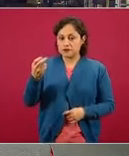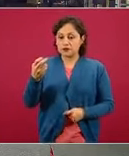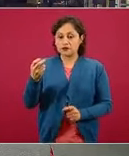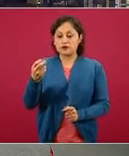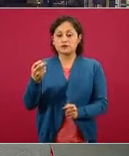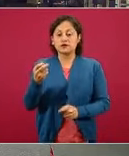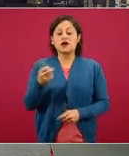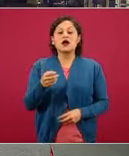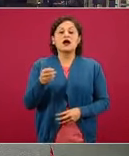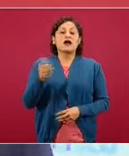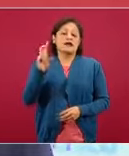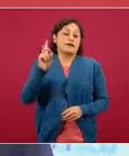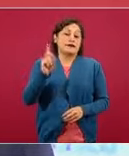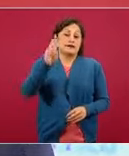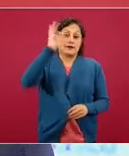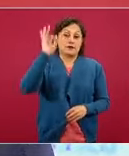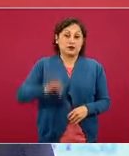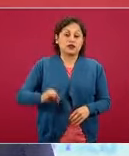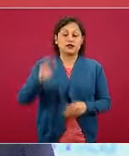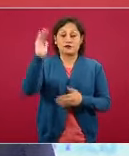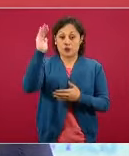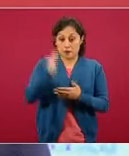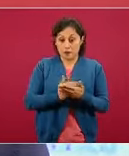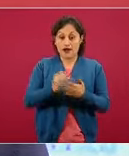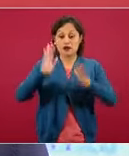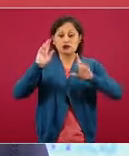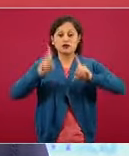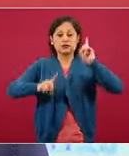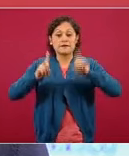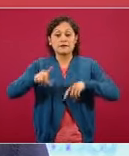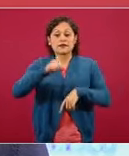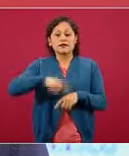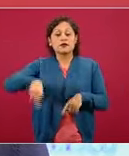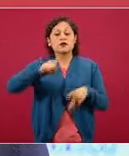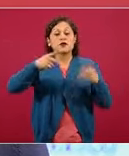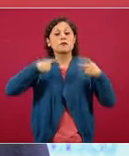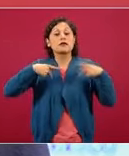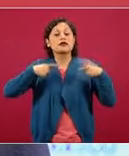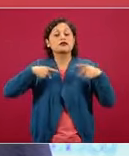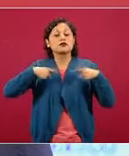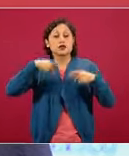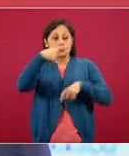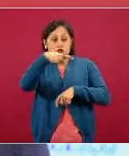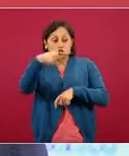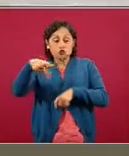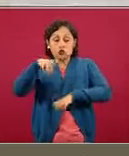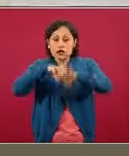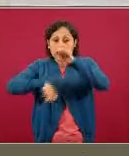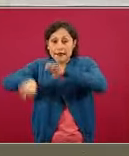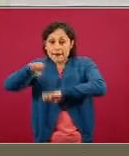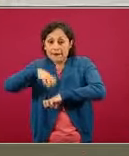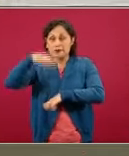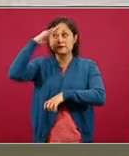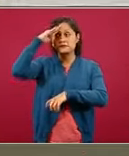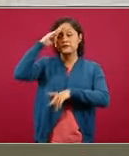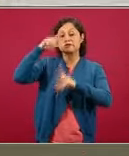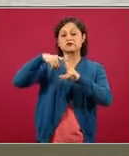30% menos, pero ya dependiendo de los costos finales que los proveedores van a manejar, pudiera ser todavía menos,